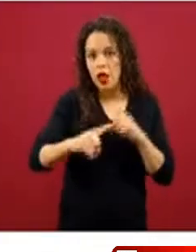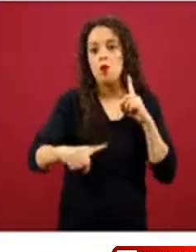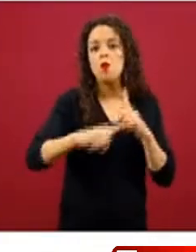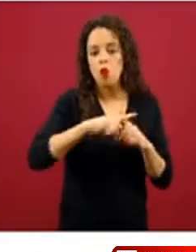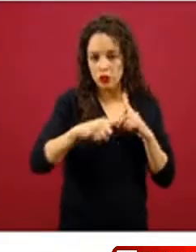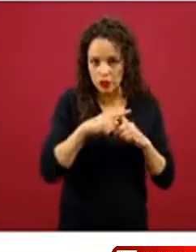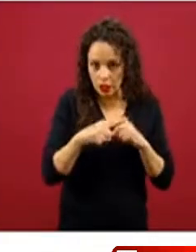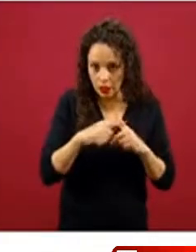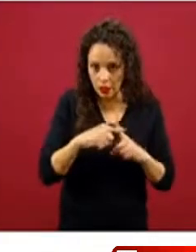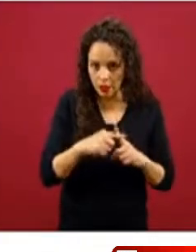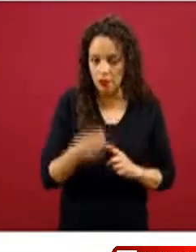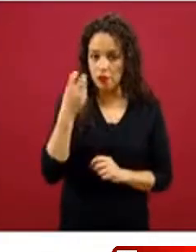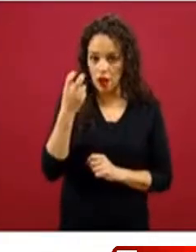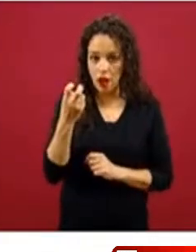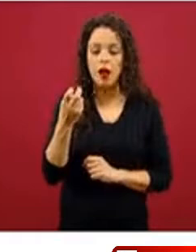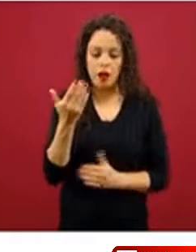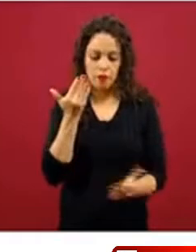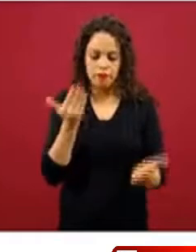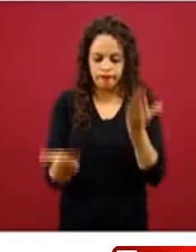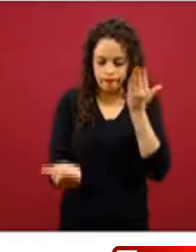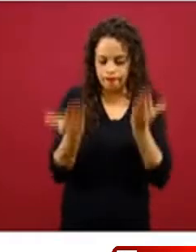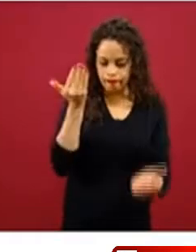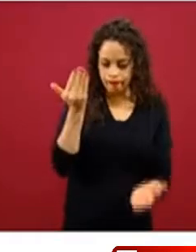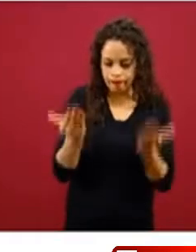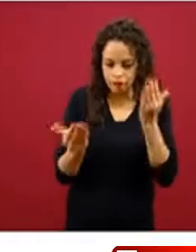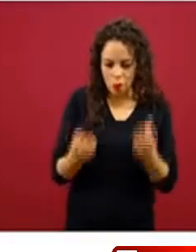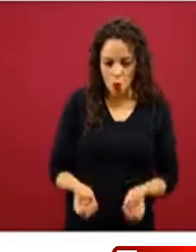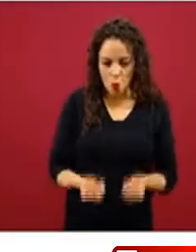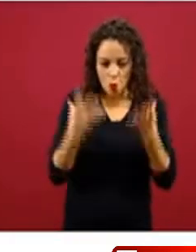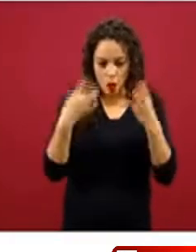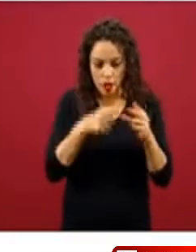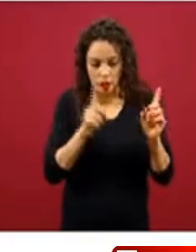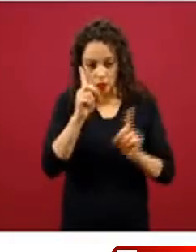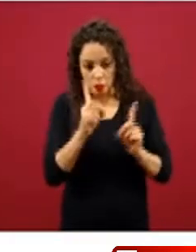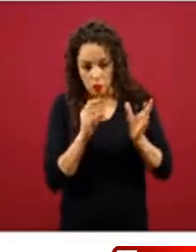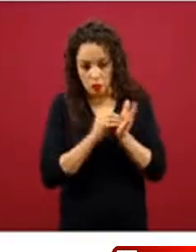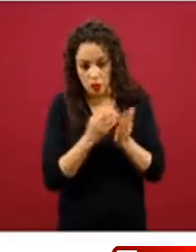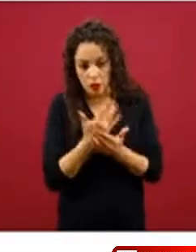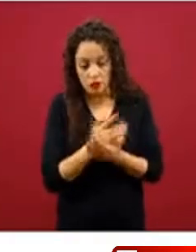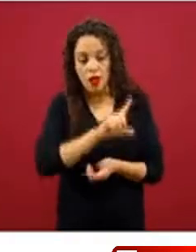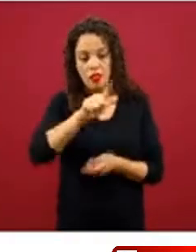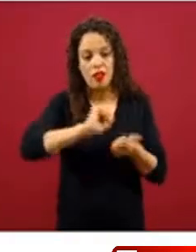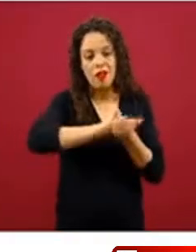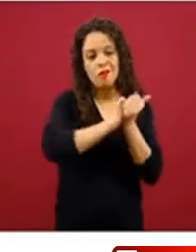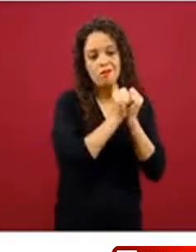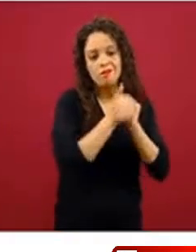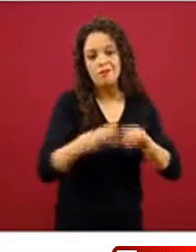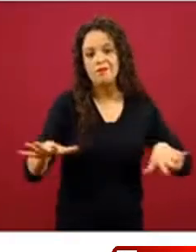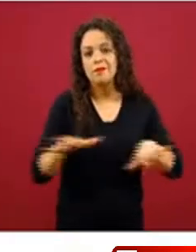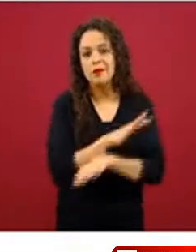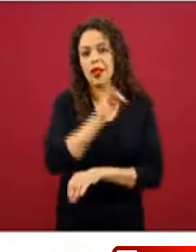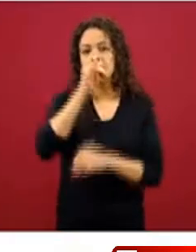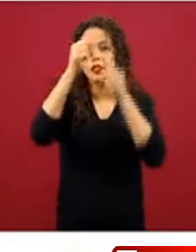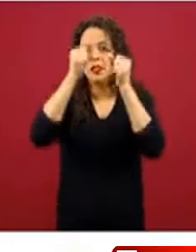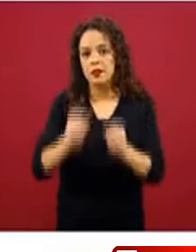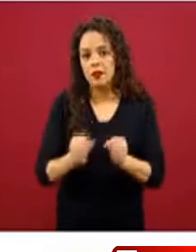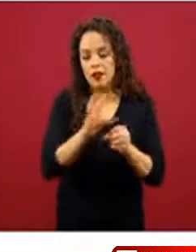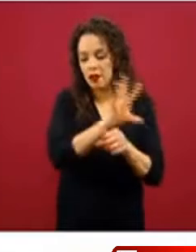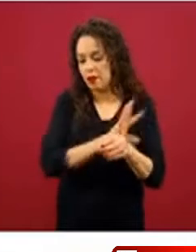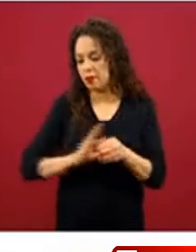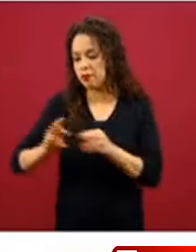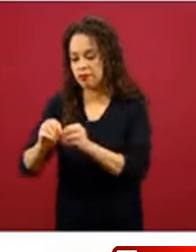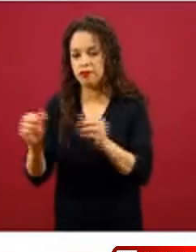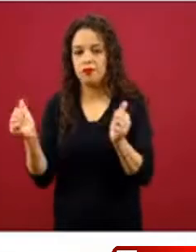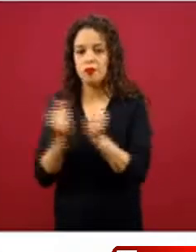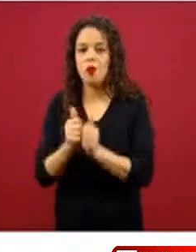entonces por lo tanto estimamos cuántos de estos casos aún sospechosos van a convertirse en casos confirmados, los juntamos a